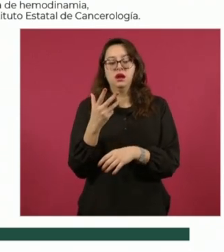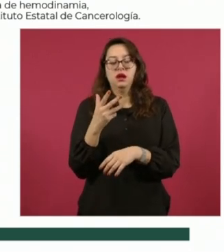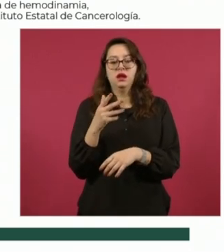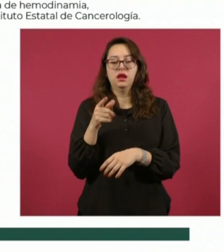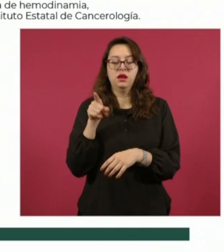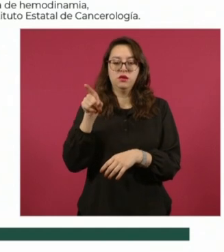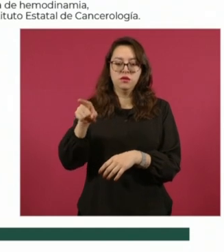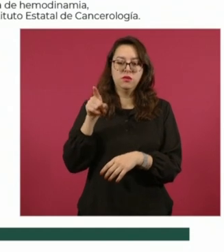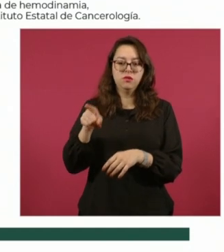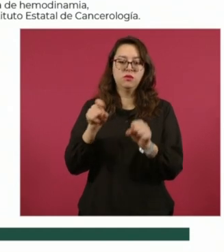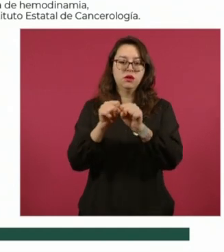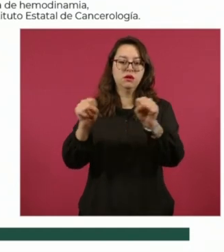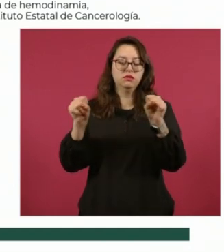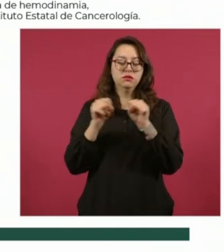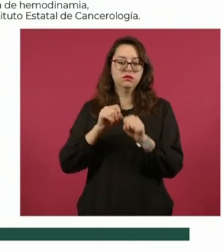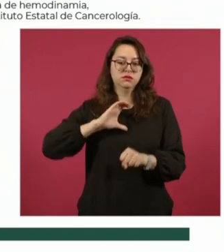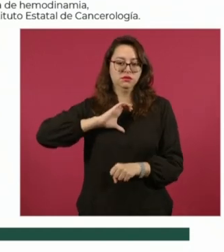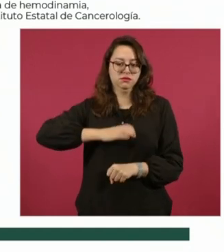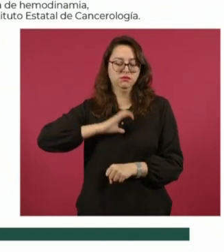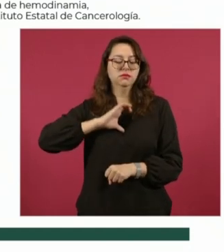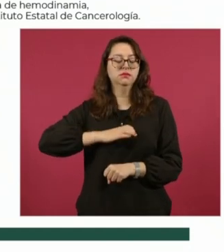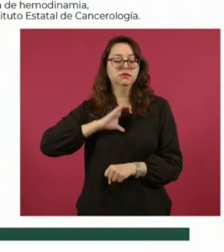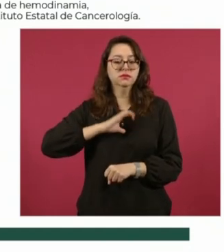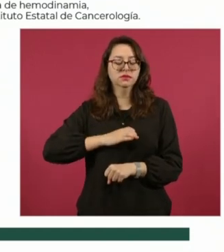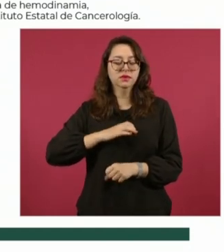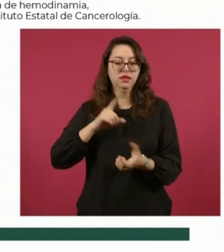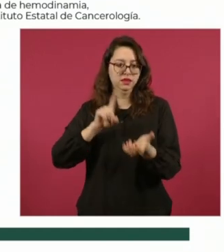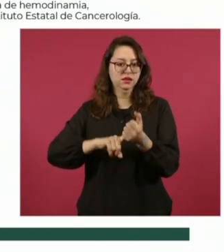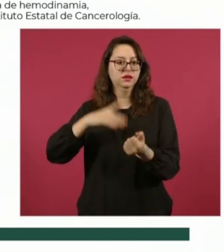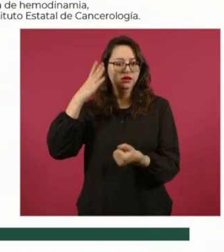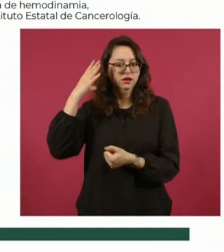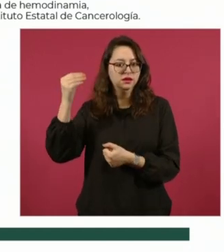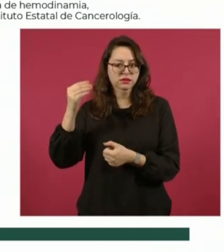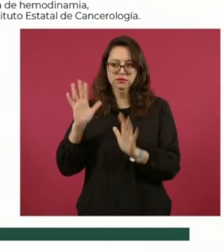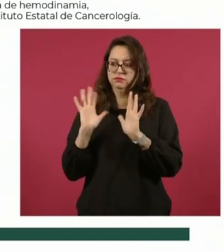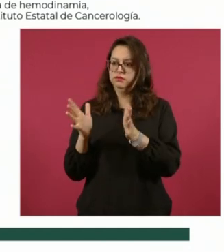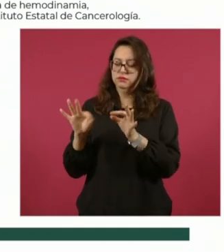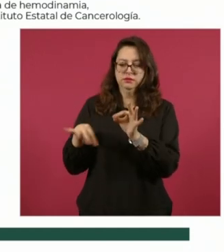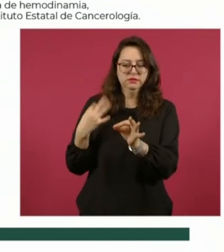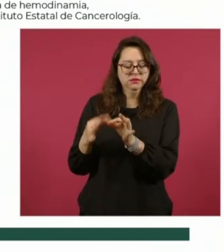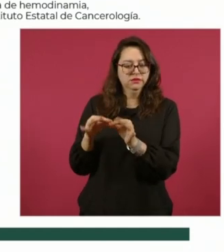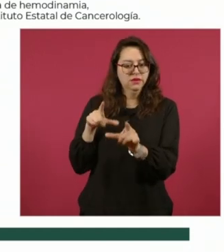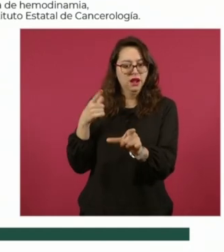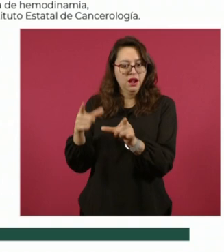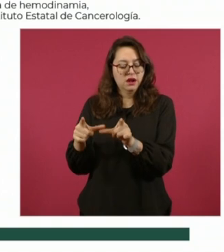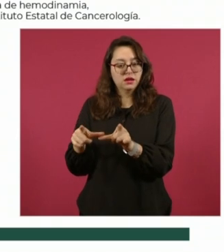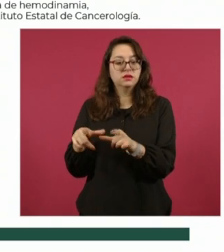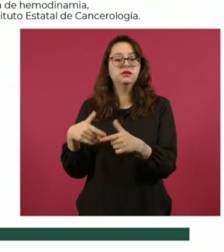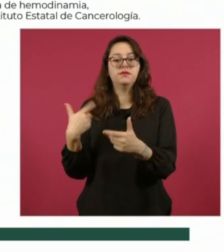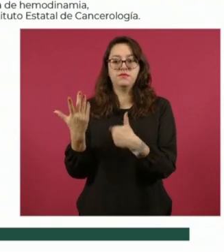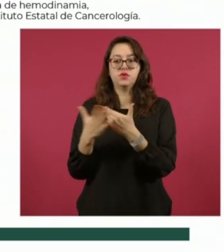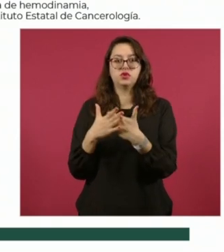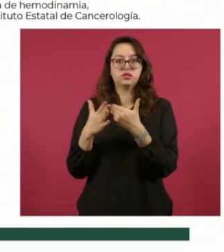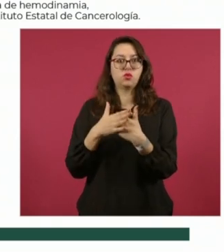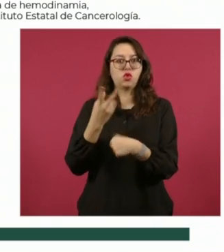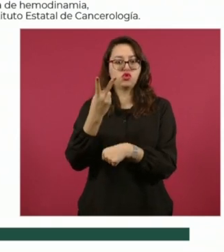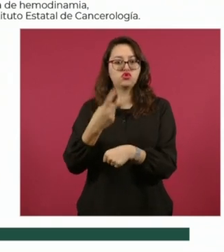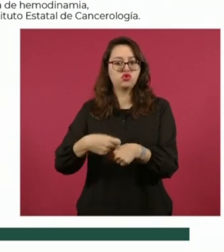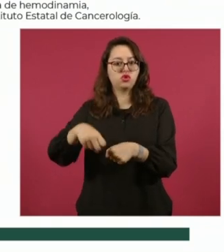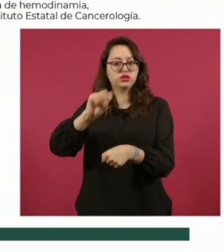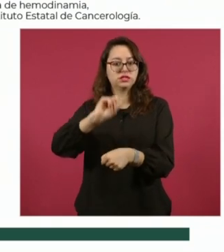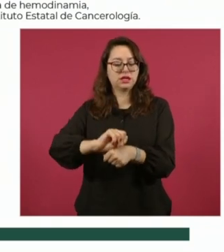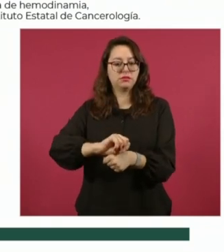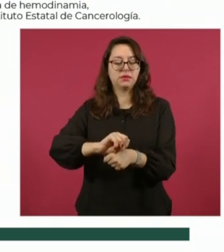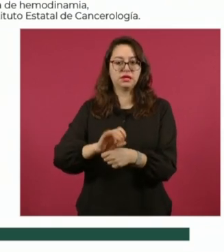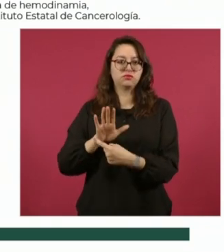Instituto de Cancerología de IMSS Bienestar en Colima ya está lista. De hecho, el doctor Alcocer en las próximas dos semanas